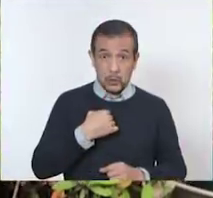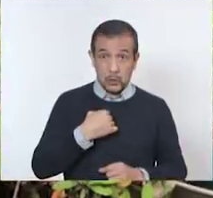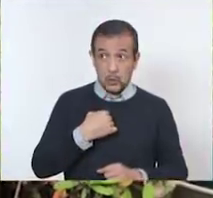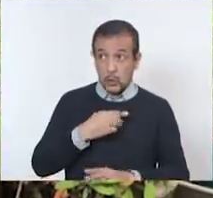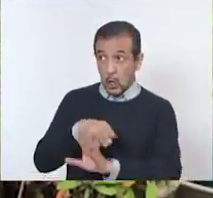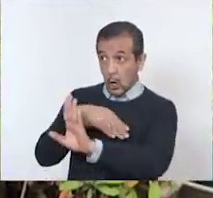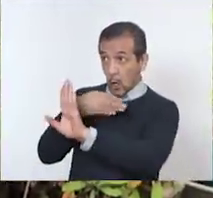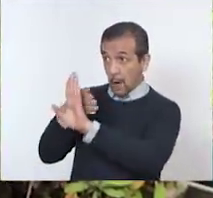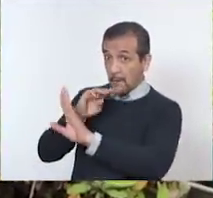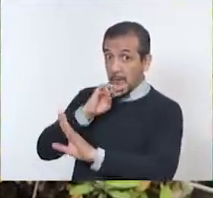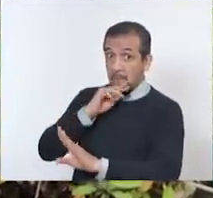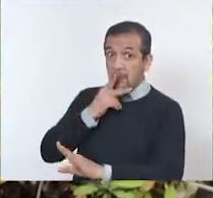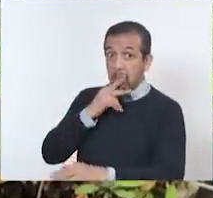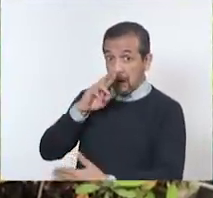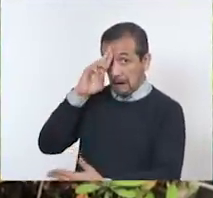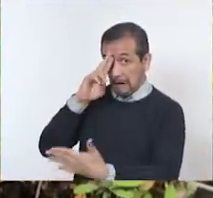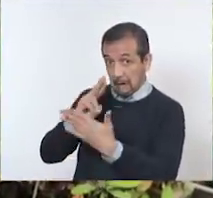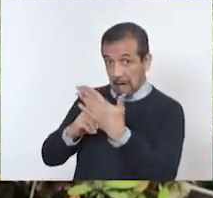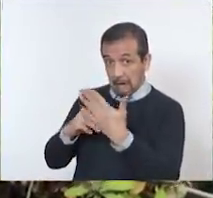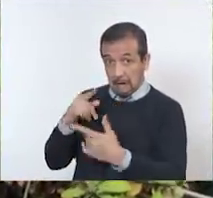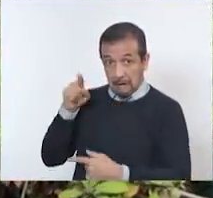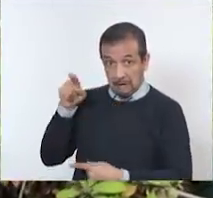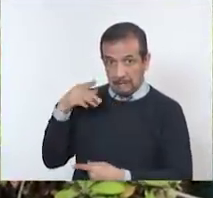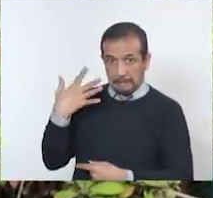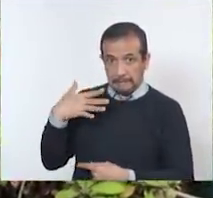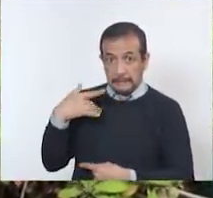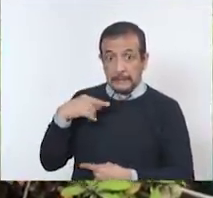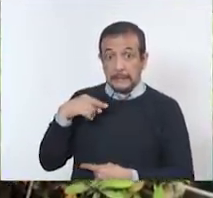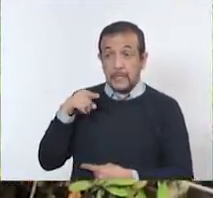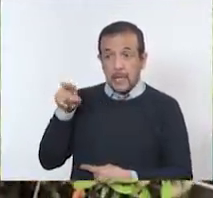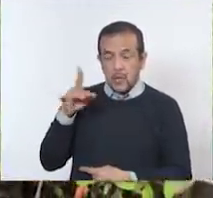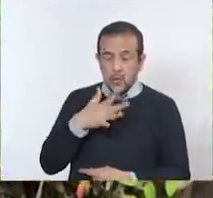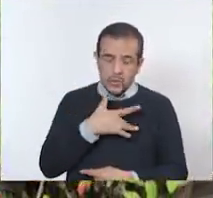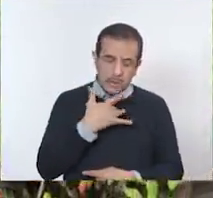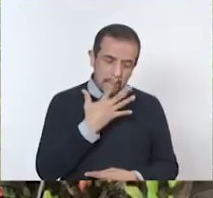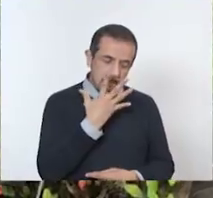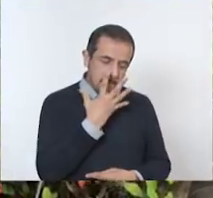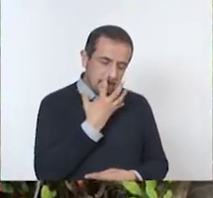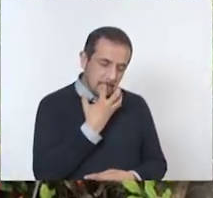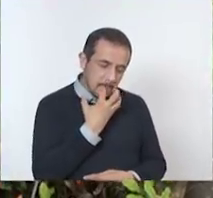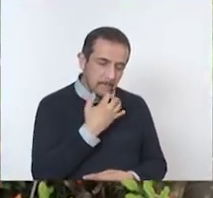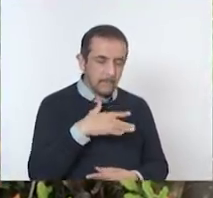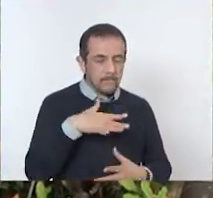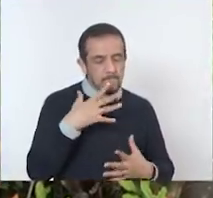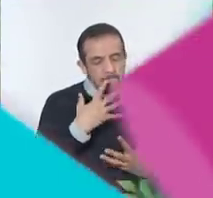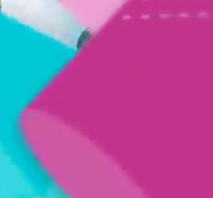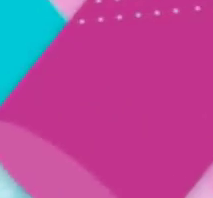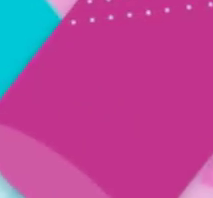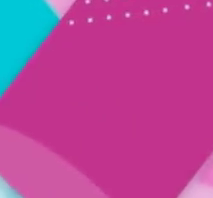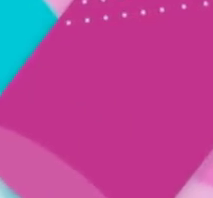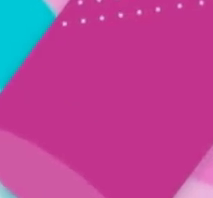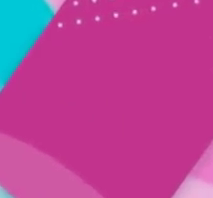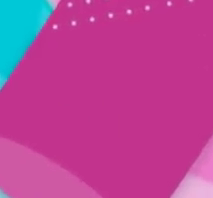Si les contesto feo a mi mamá o a papá, sienten feo y se entristecen.